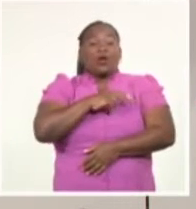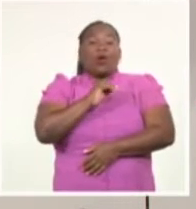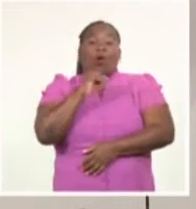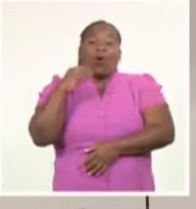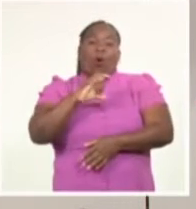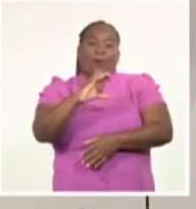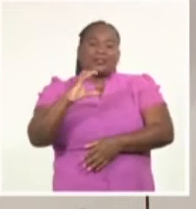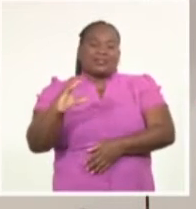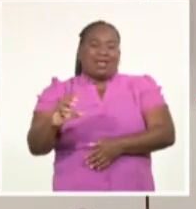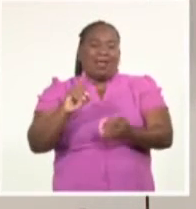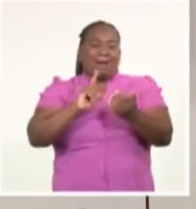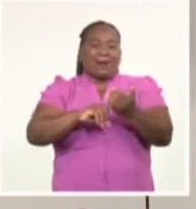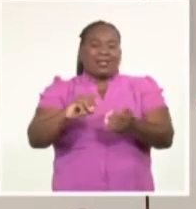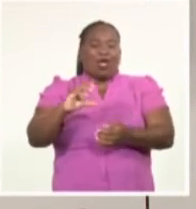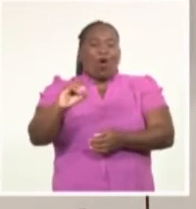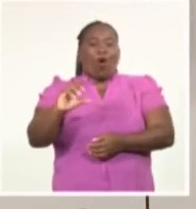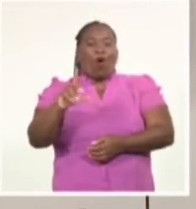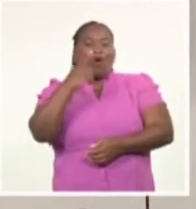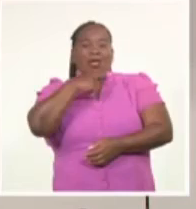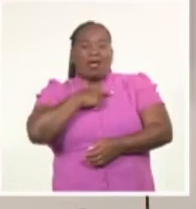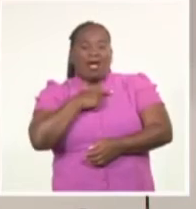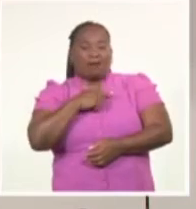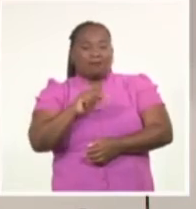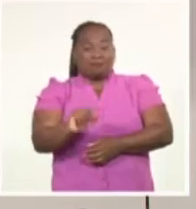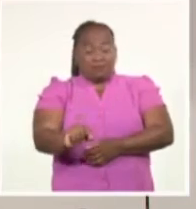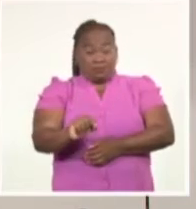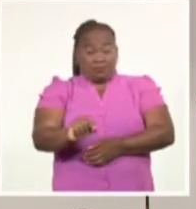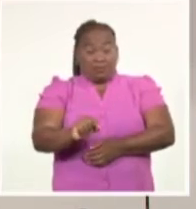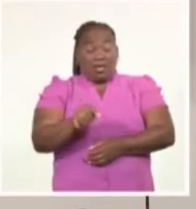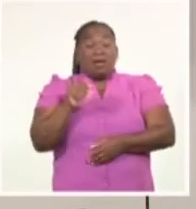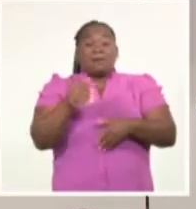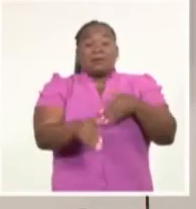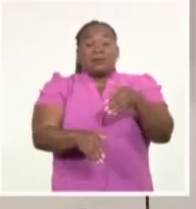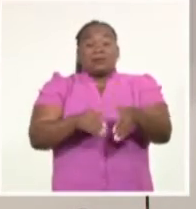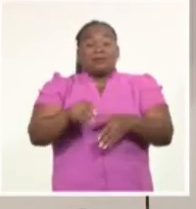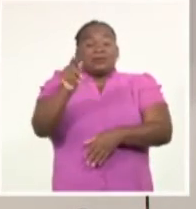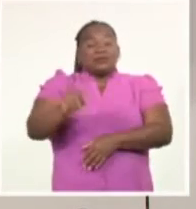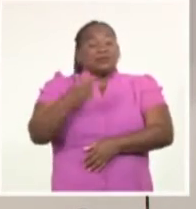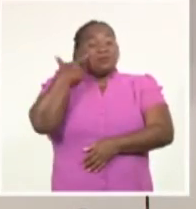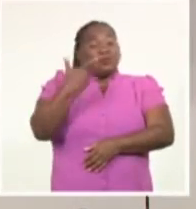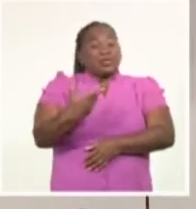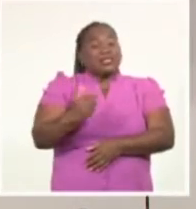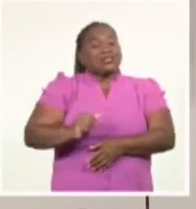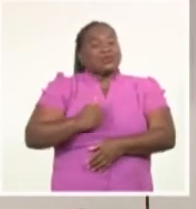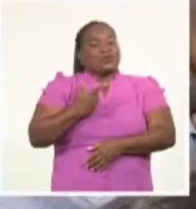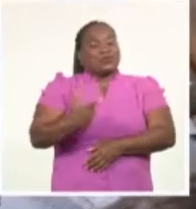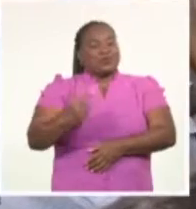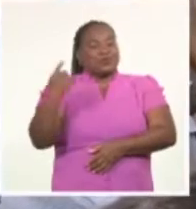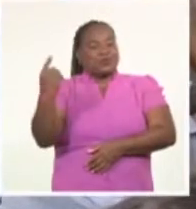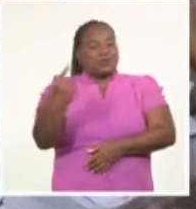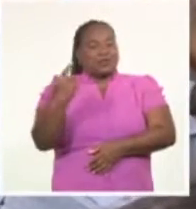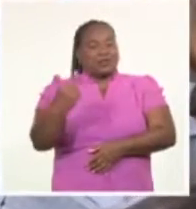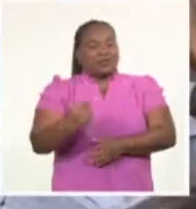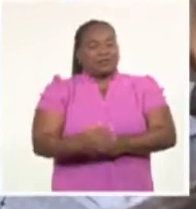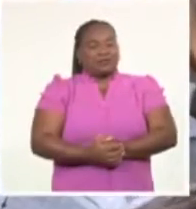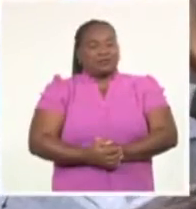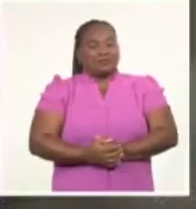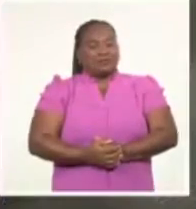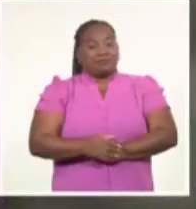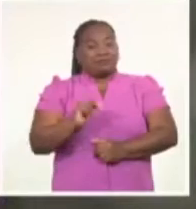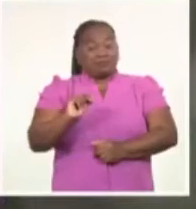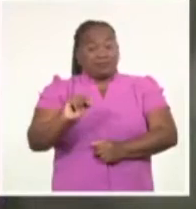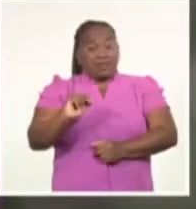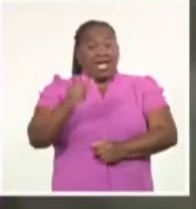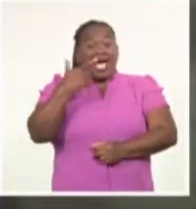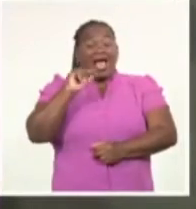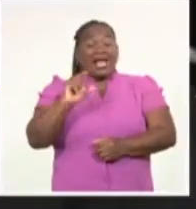del Partido, Olga Gypsy González, además de relevantes personalidades de la cultura nacional. La obra de Alejo